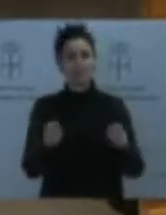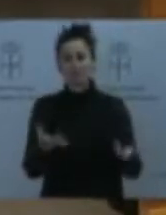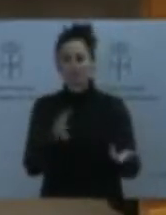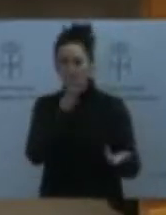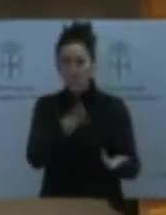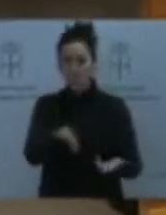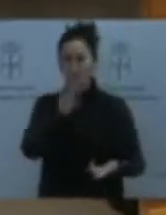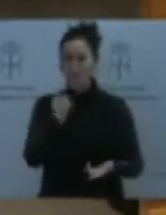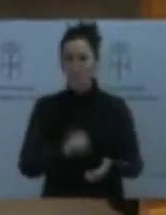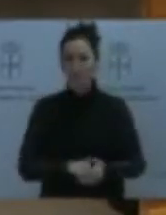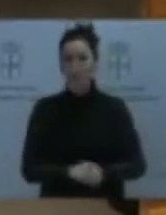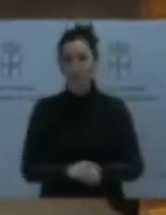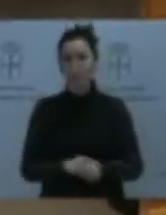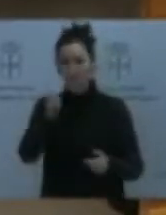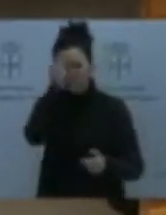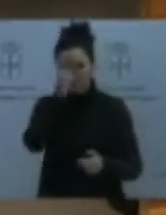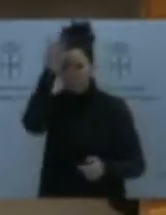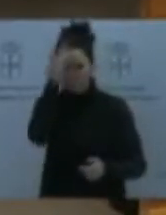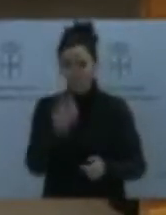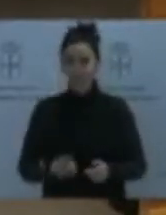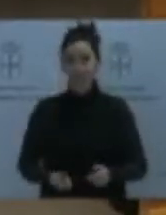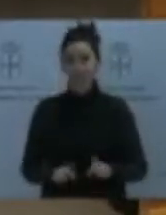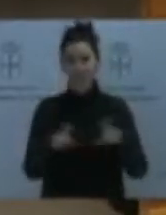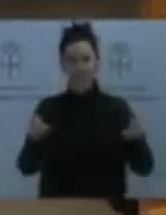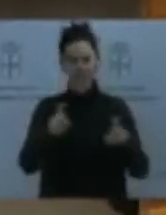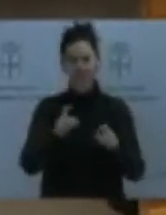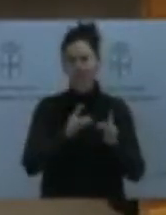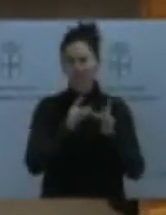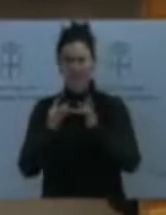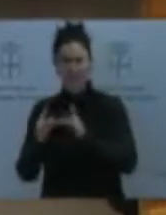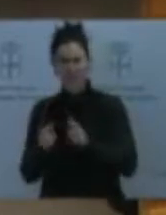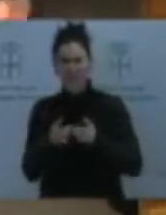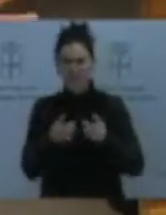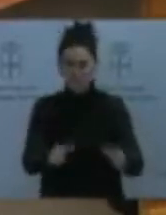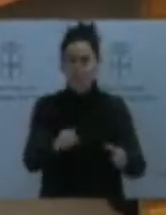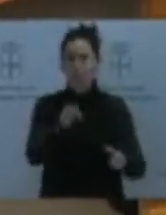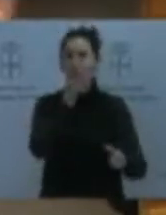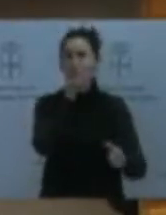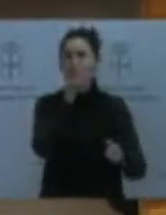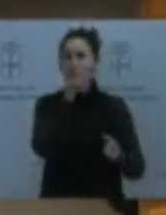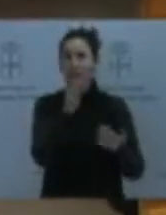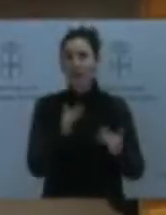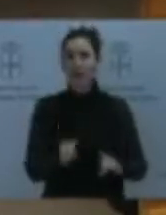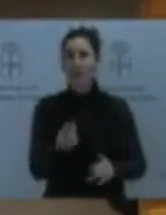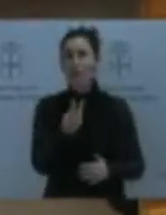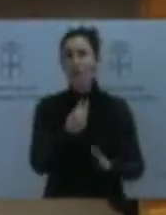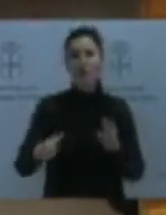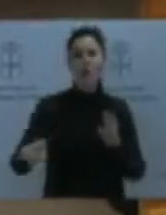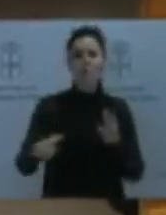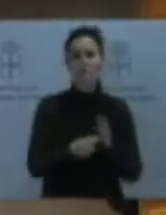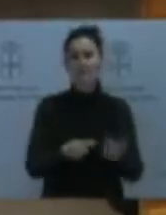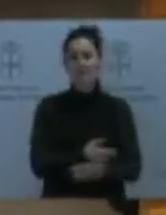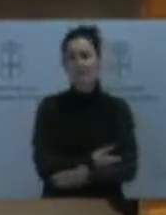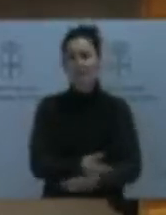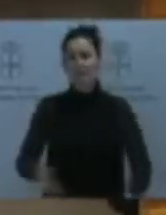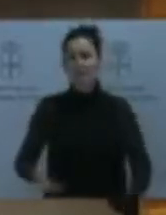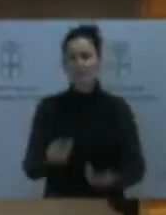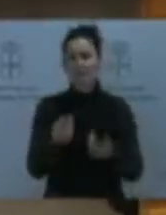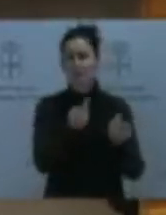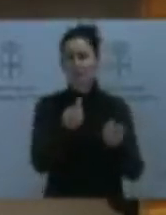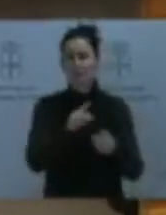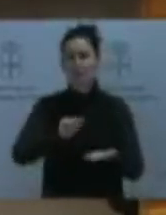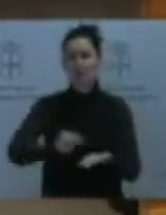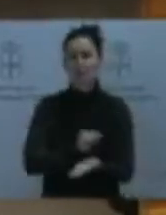puntera en el sector, que tiene todavía pues, más de 2.000 millones pendientes de contratar, simplemente por falta de avales. No estamos hablando de